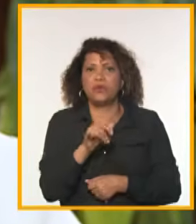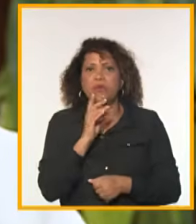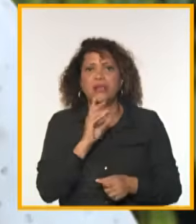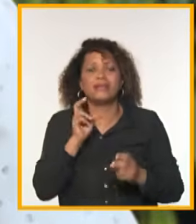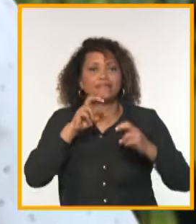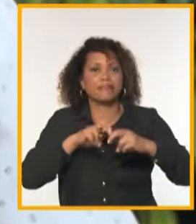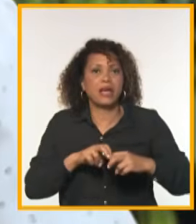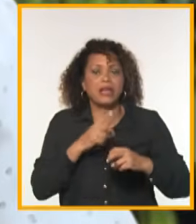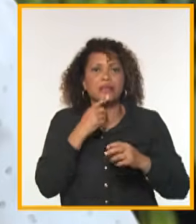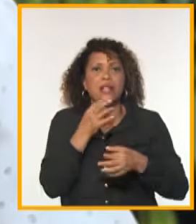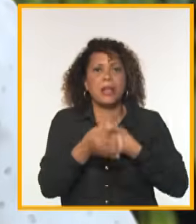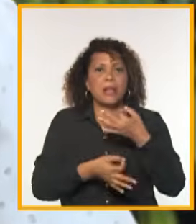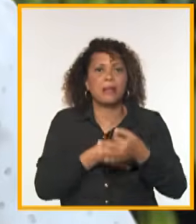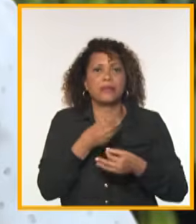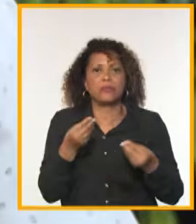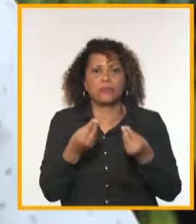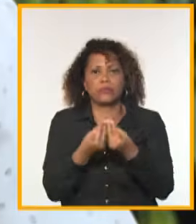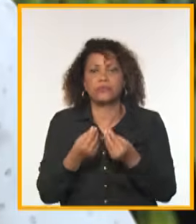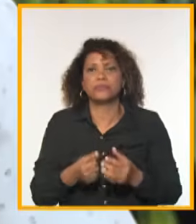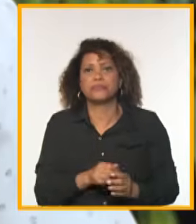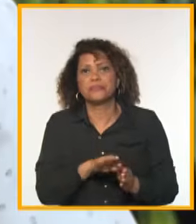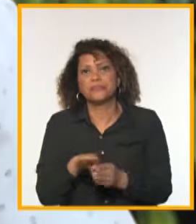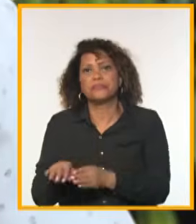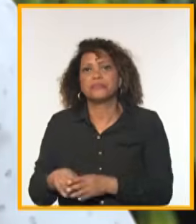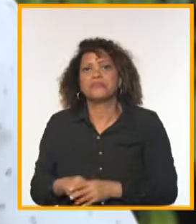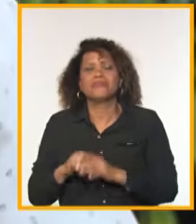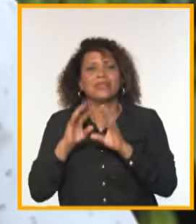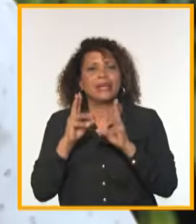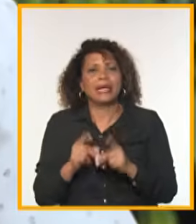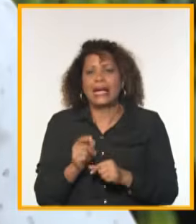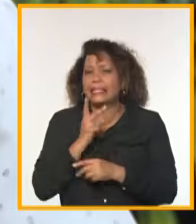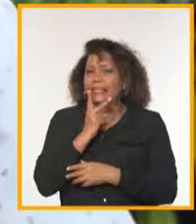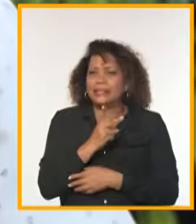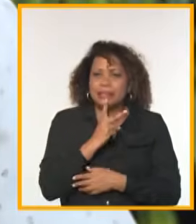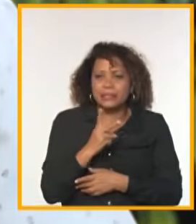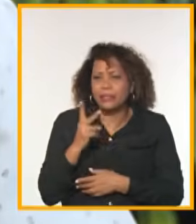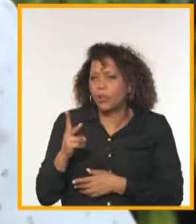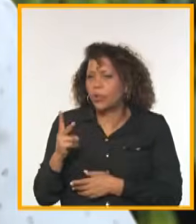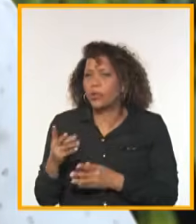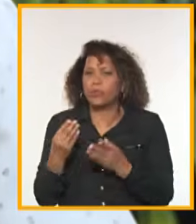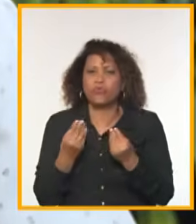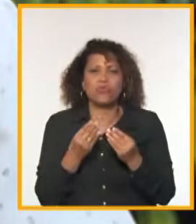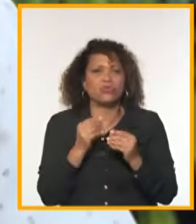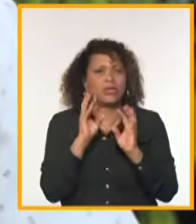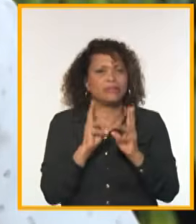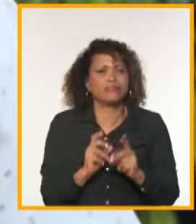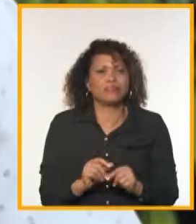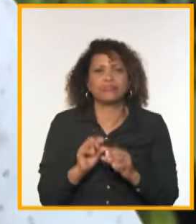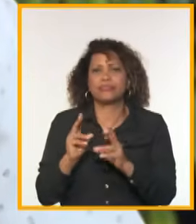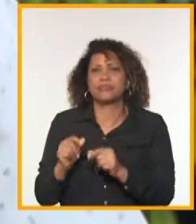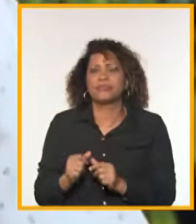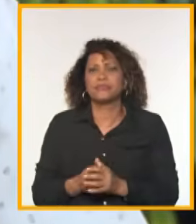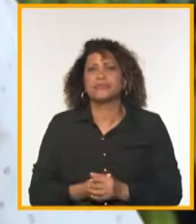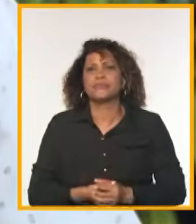ellos. Fueron tantas las atenciones, la forma